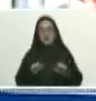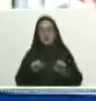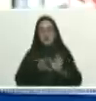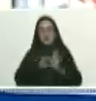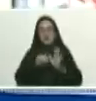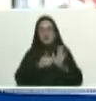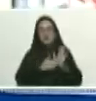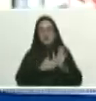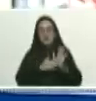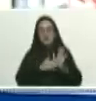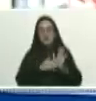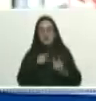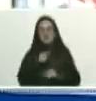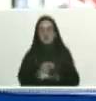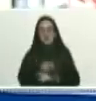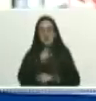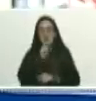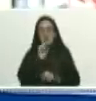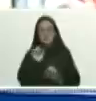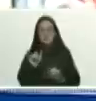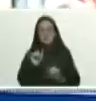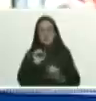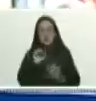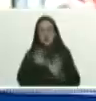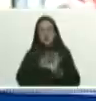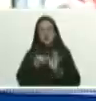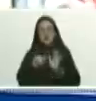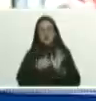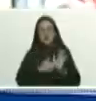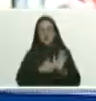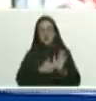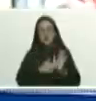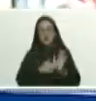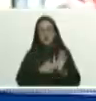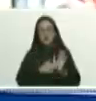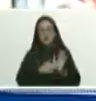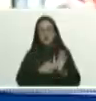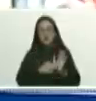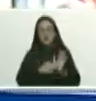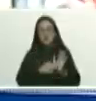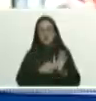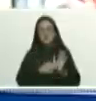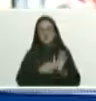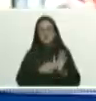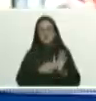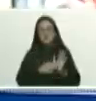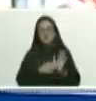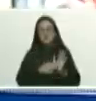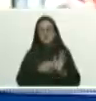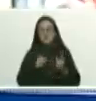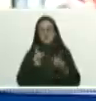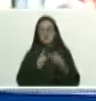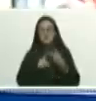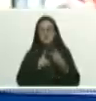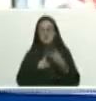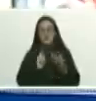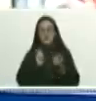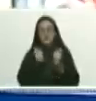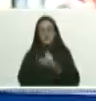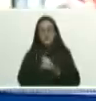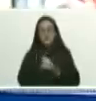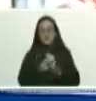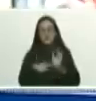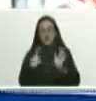constitucional, mandatado por la Constitución, el concepto del hábitat y la vivienda. En tercer lugar, la